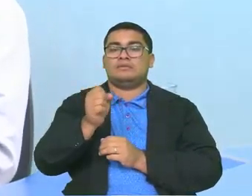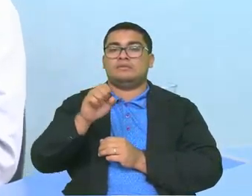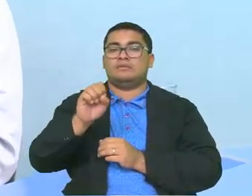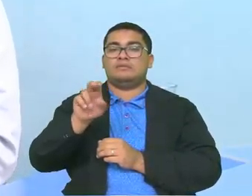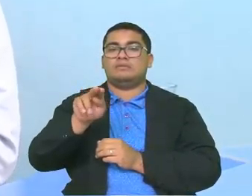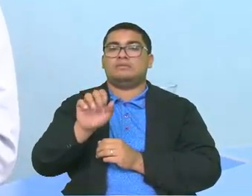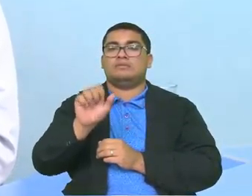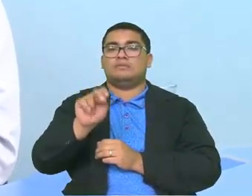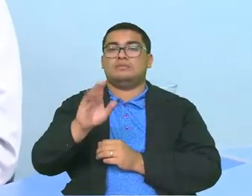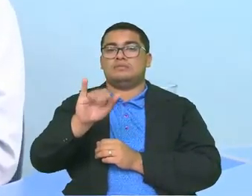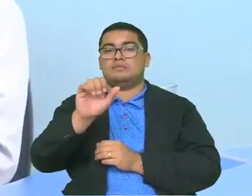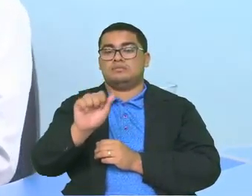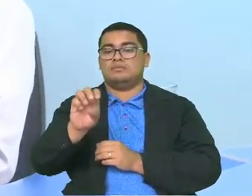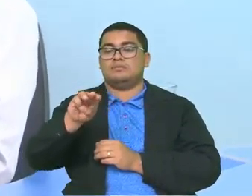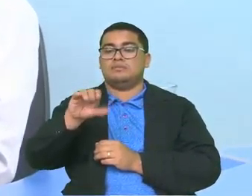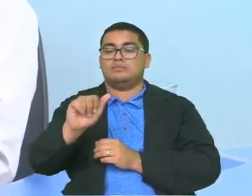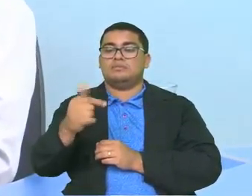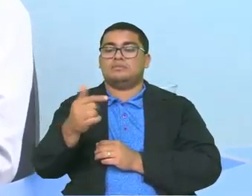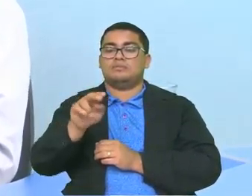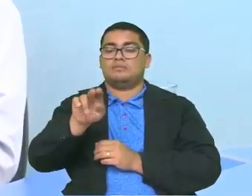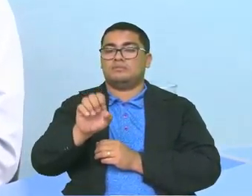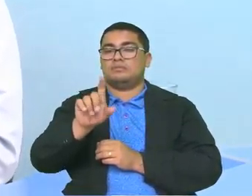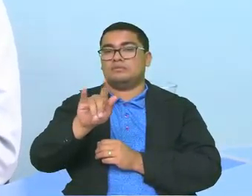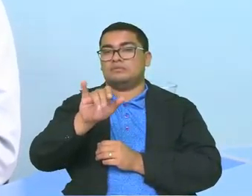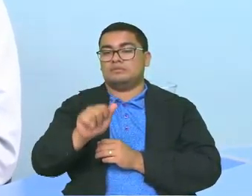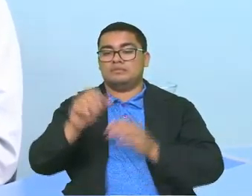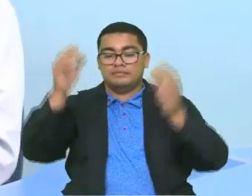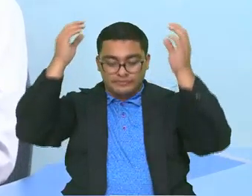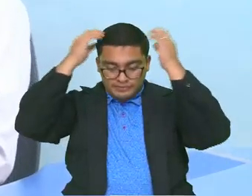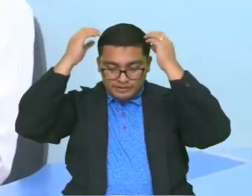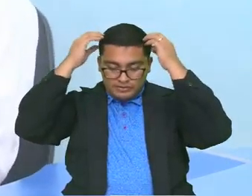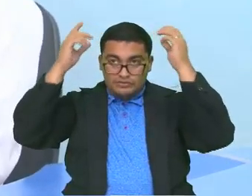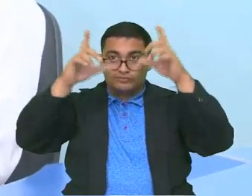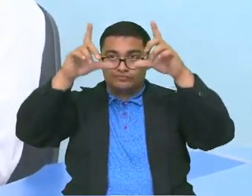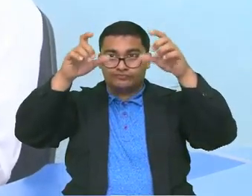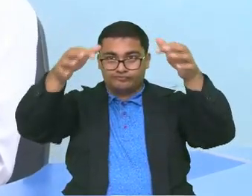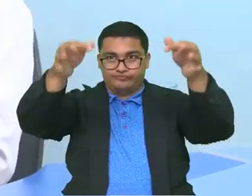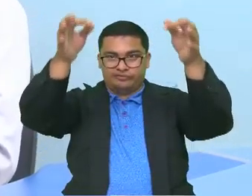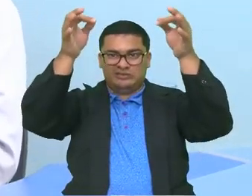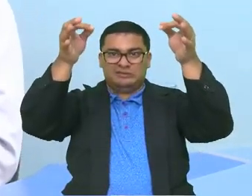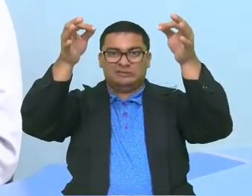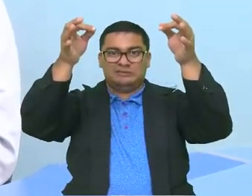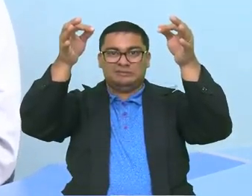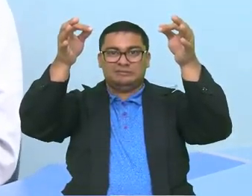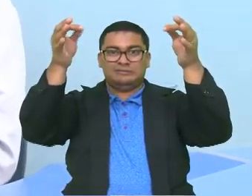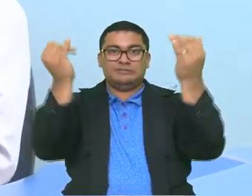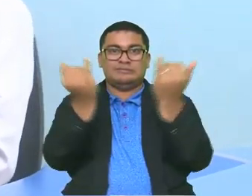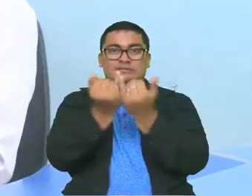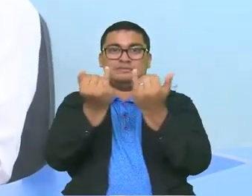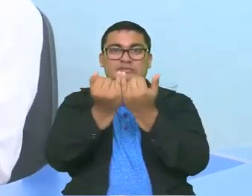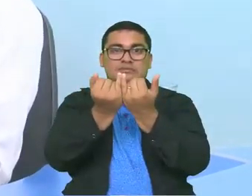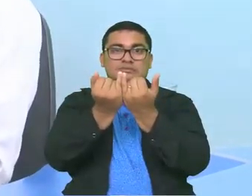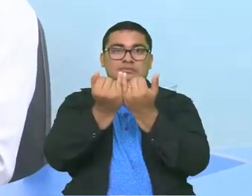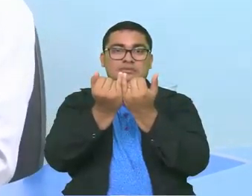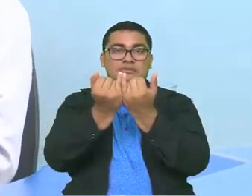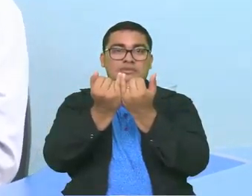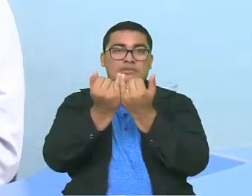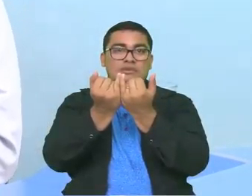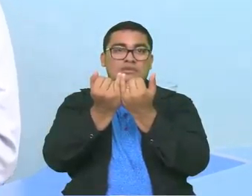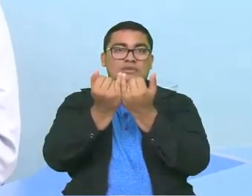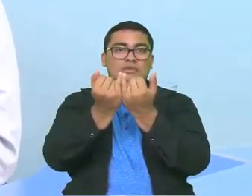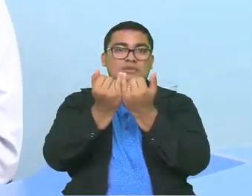adecuadamente hacia lo que es la corteza cerebral, y ver si no hay una asimetría entre un ojo y el otro. Hay otros estudios que es muy importante mandarlo en